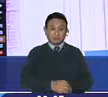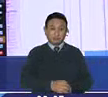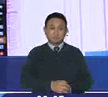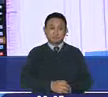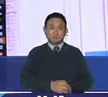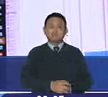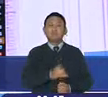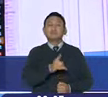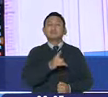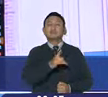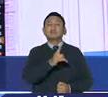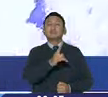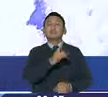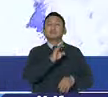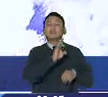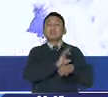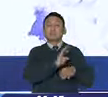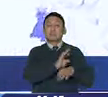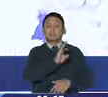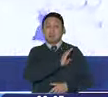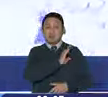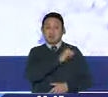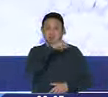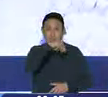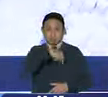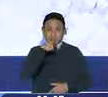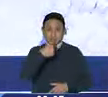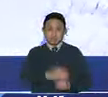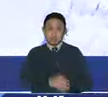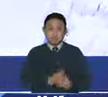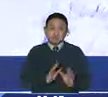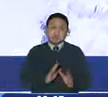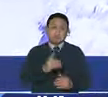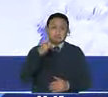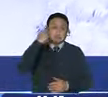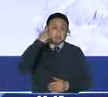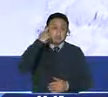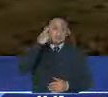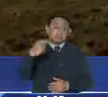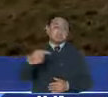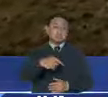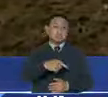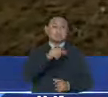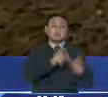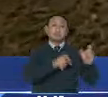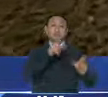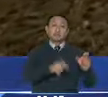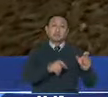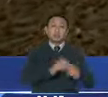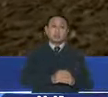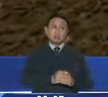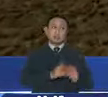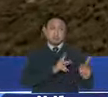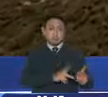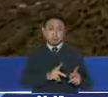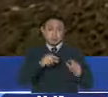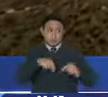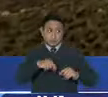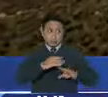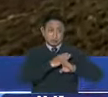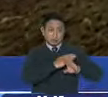Expuesto por especialistas los posibles escenarios ante el desastre, se concluyó por varios ediles que los ciudadanos no están preparados para enfrentar